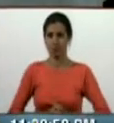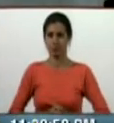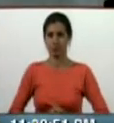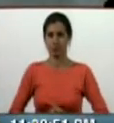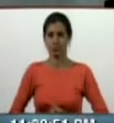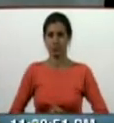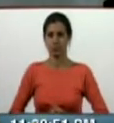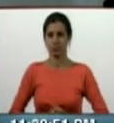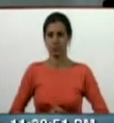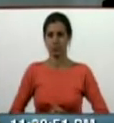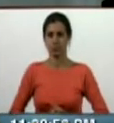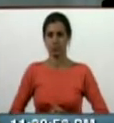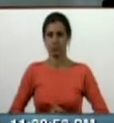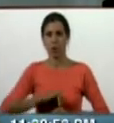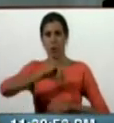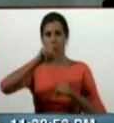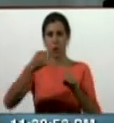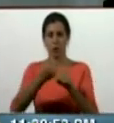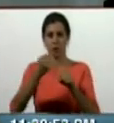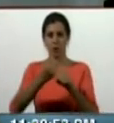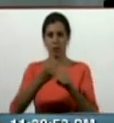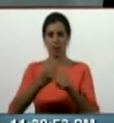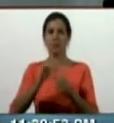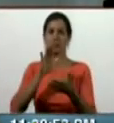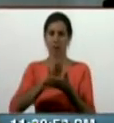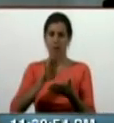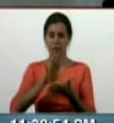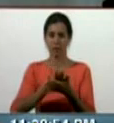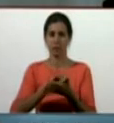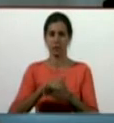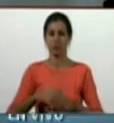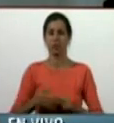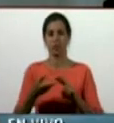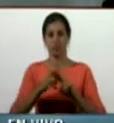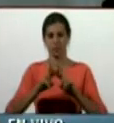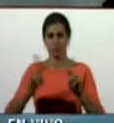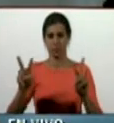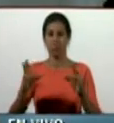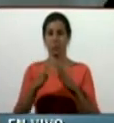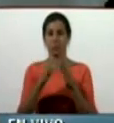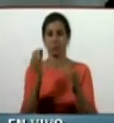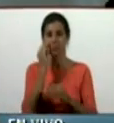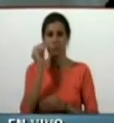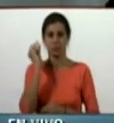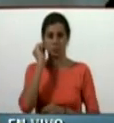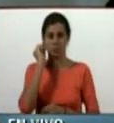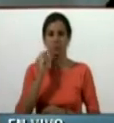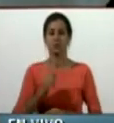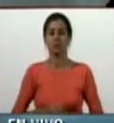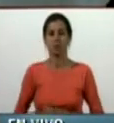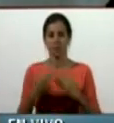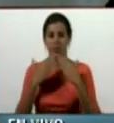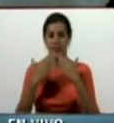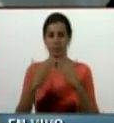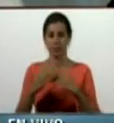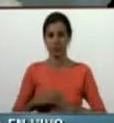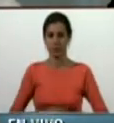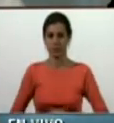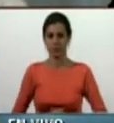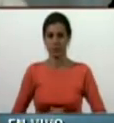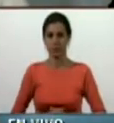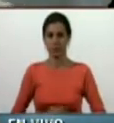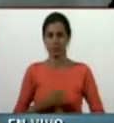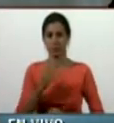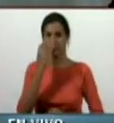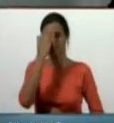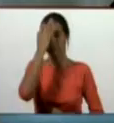esa jornada tranquila y de paz para todos y todos. Muchísimas gracias. Retirada